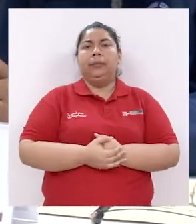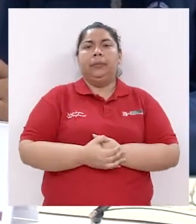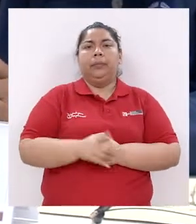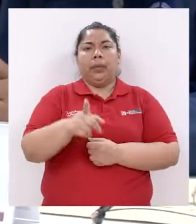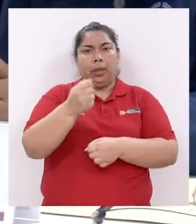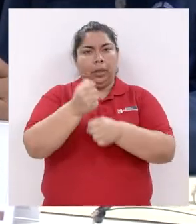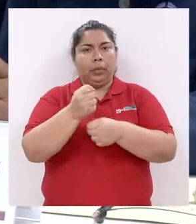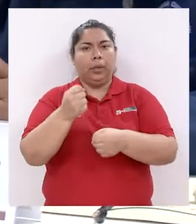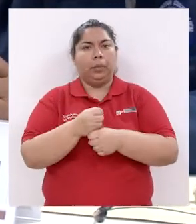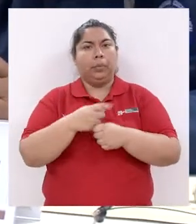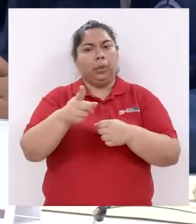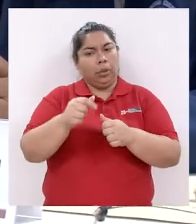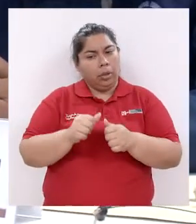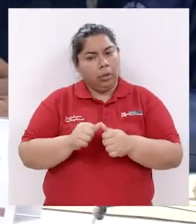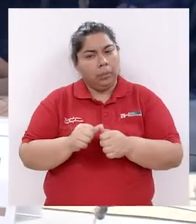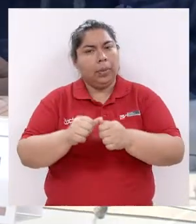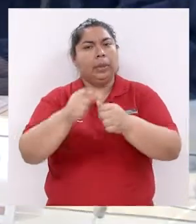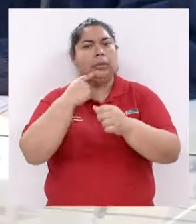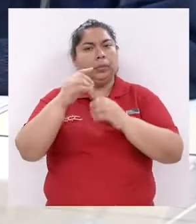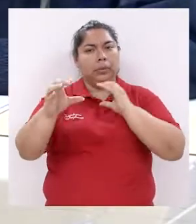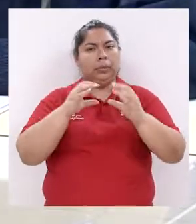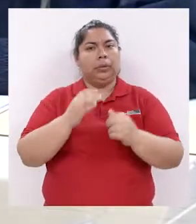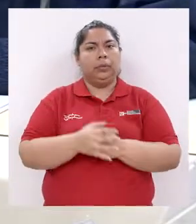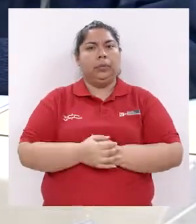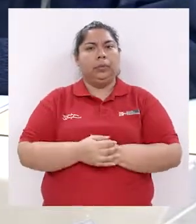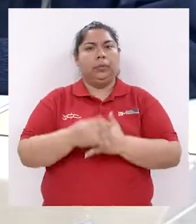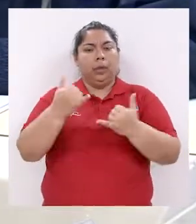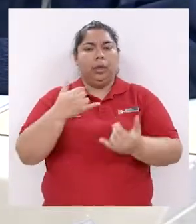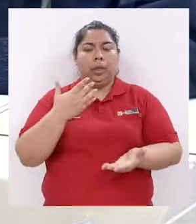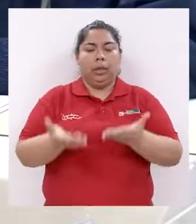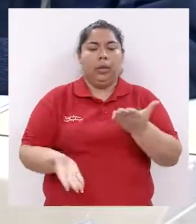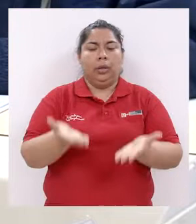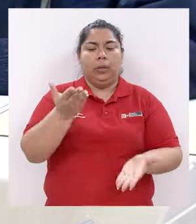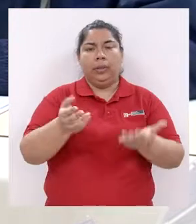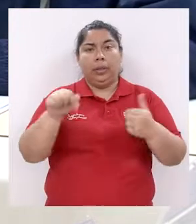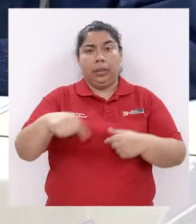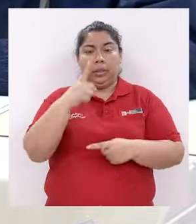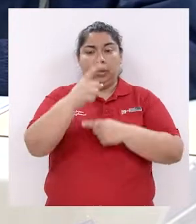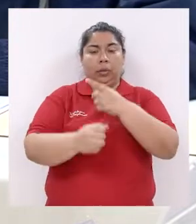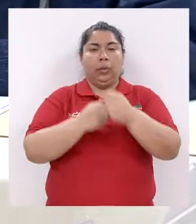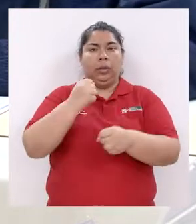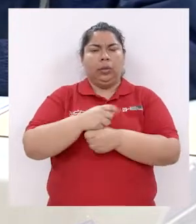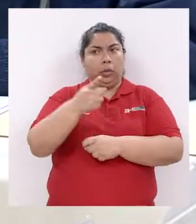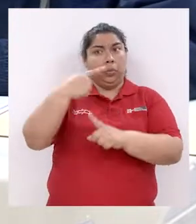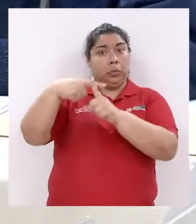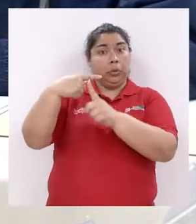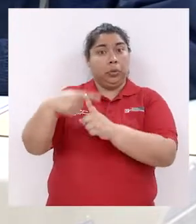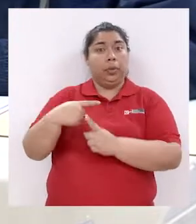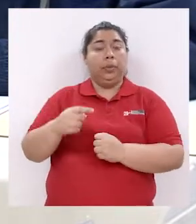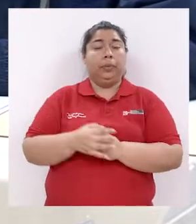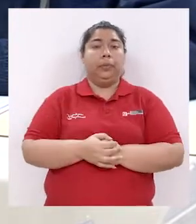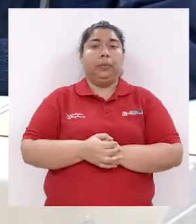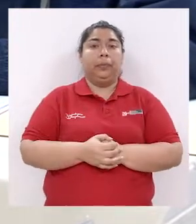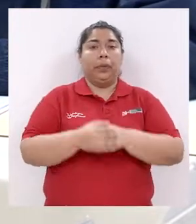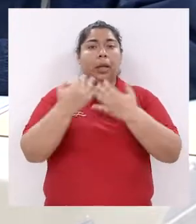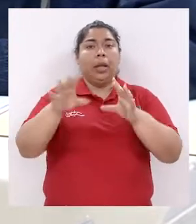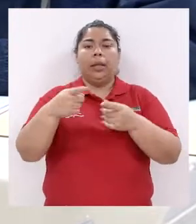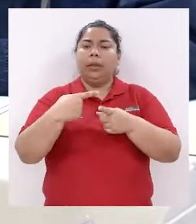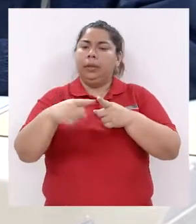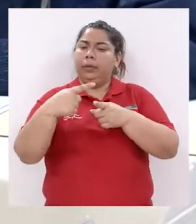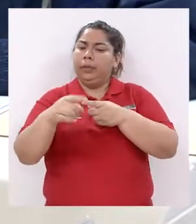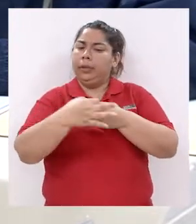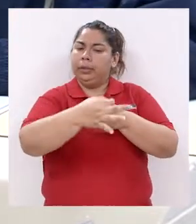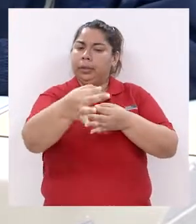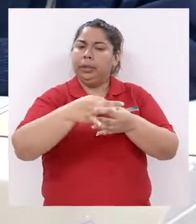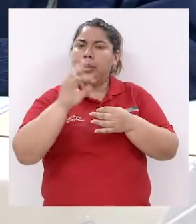que trabajemos más estrechamente. Creo que el balance de este año es bastante positivo. Ya en diversas